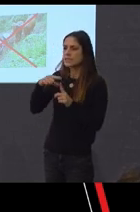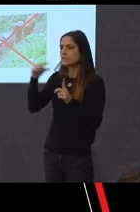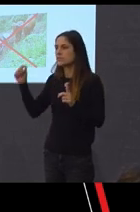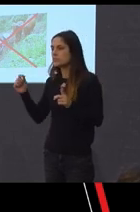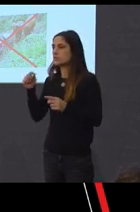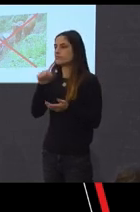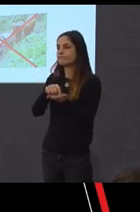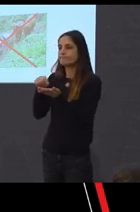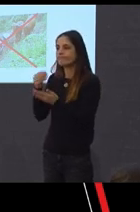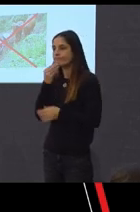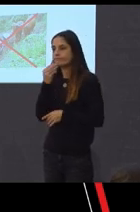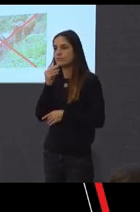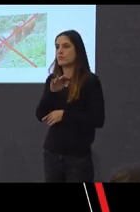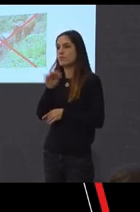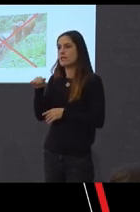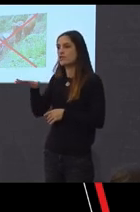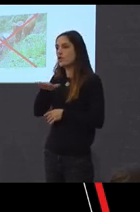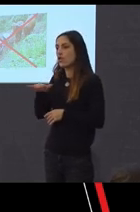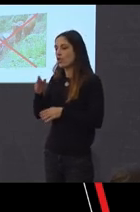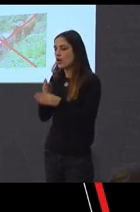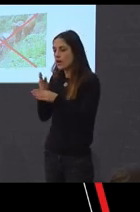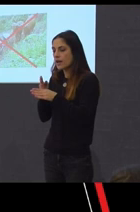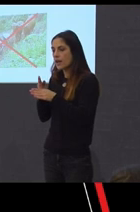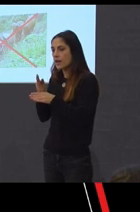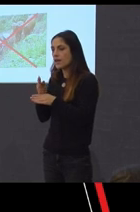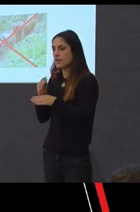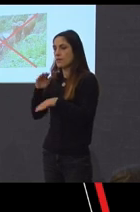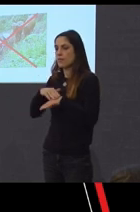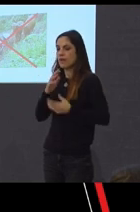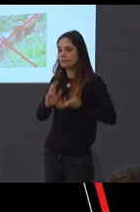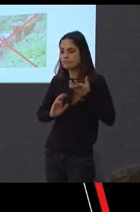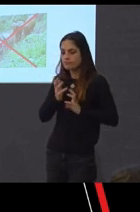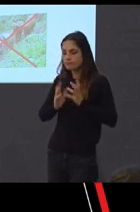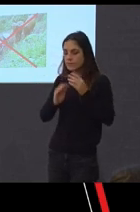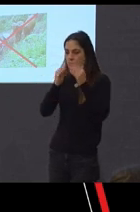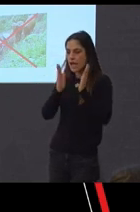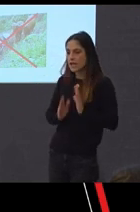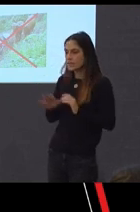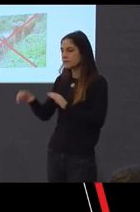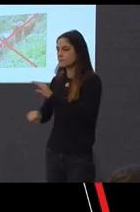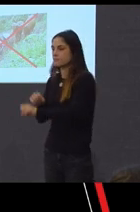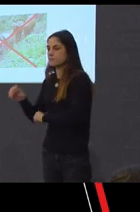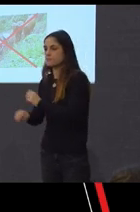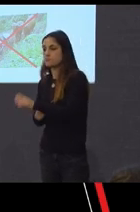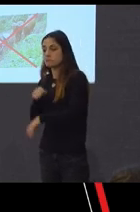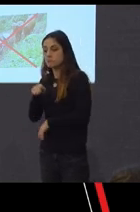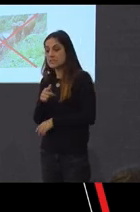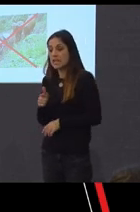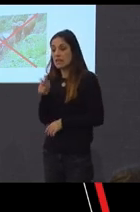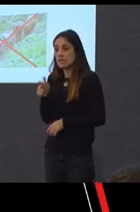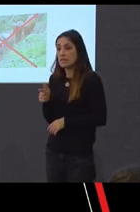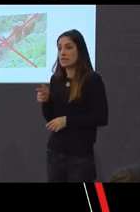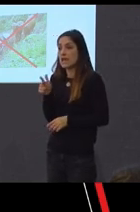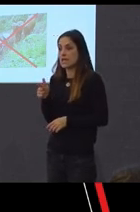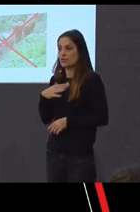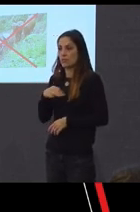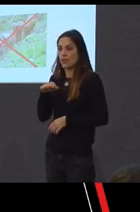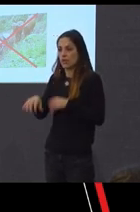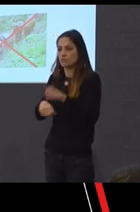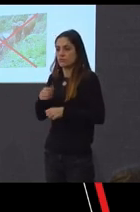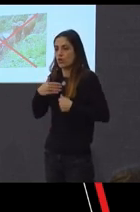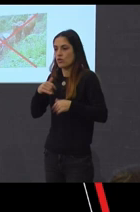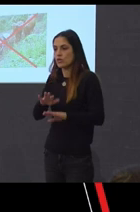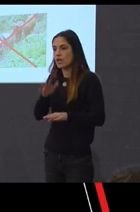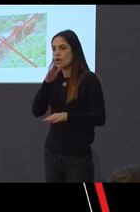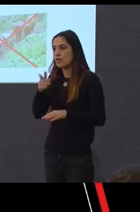nos que recollían leñas para os seus fogares, e estaban en pleno dereito de facelo porque a propiedade é da veciñanza. Sabemos que os